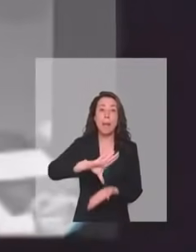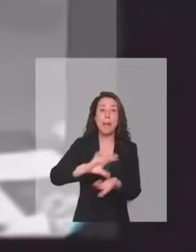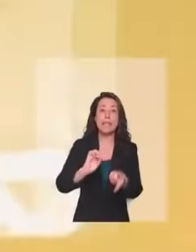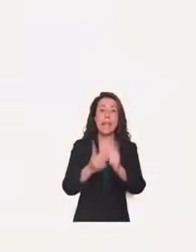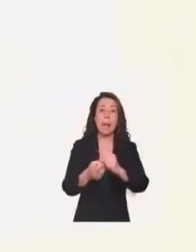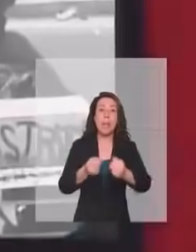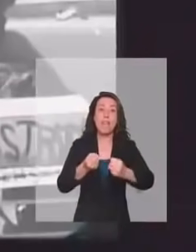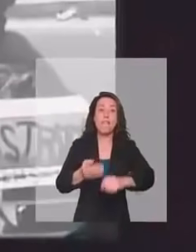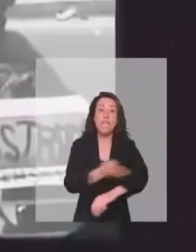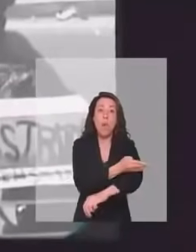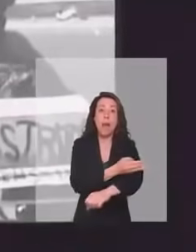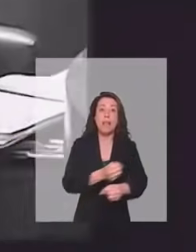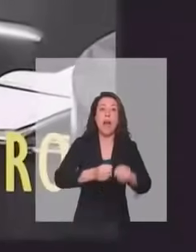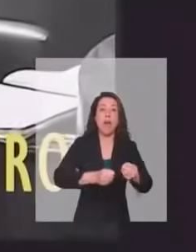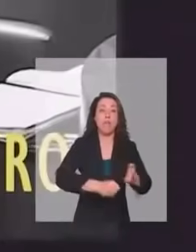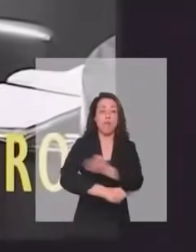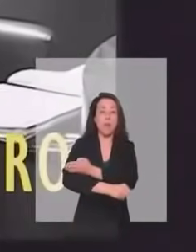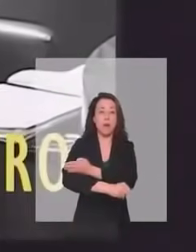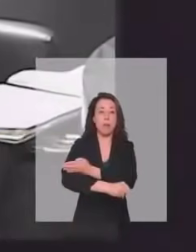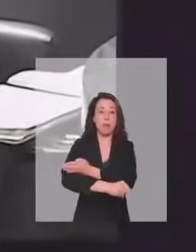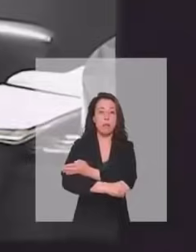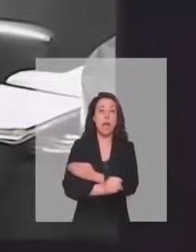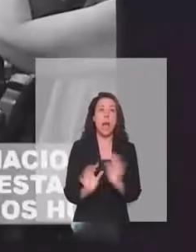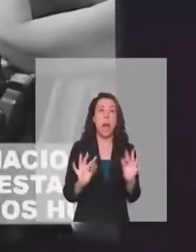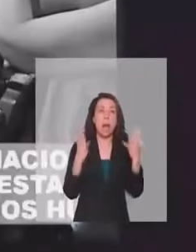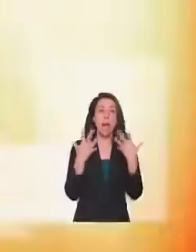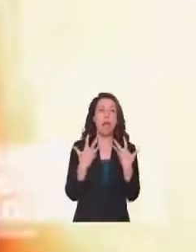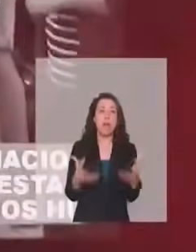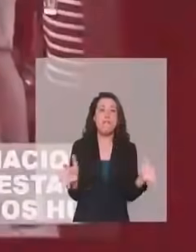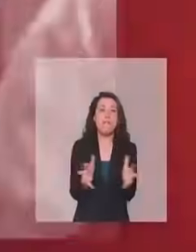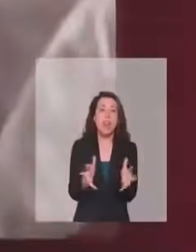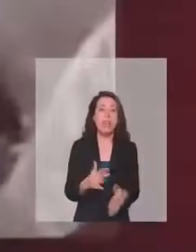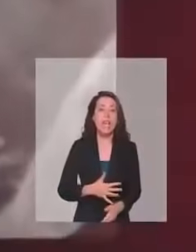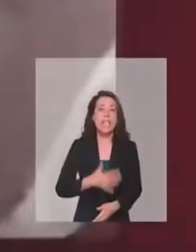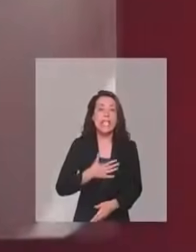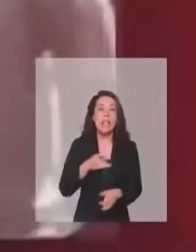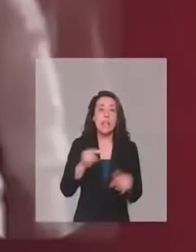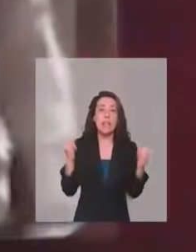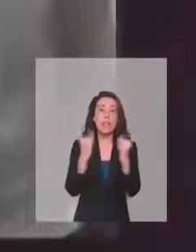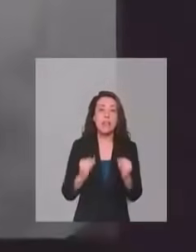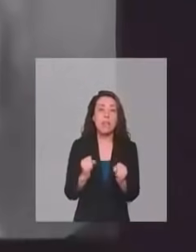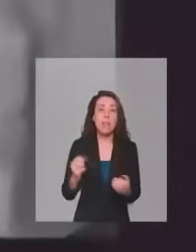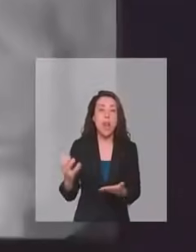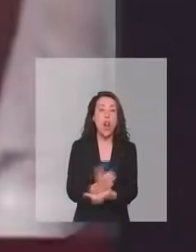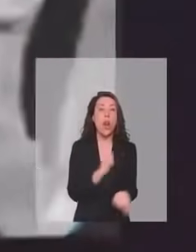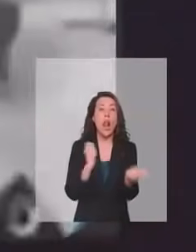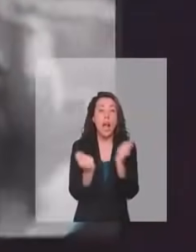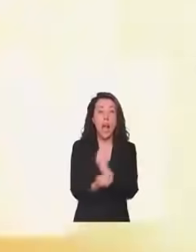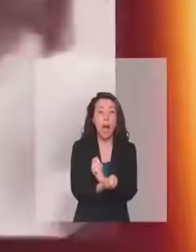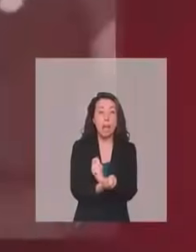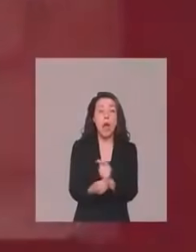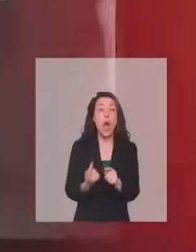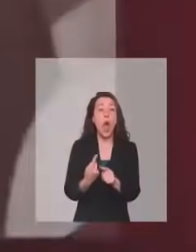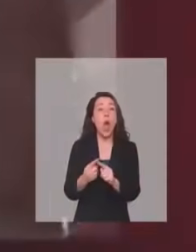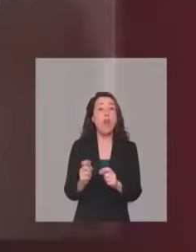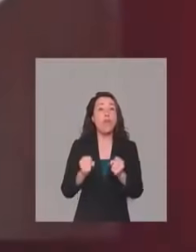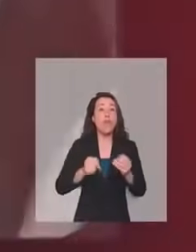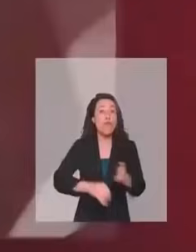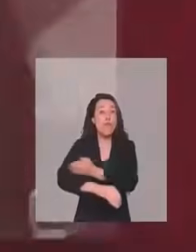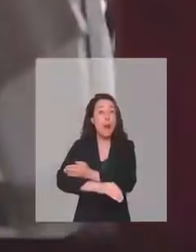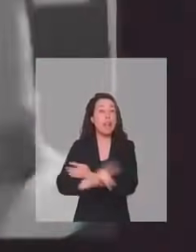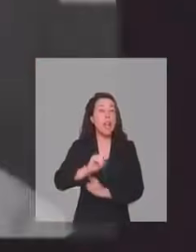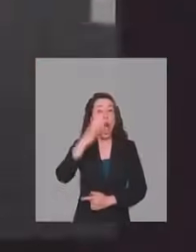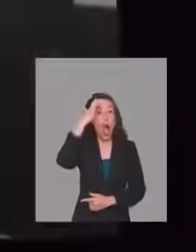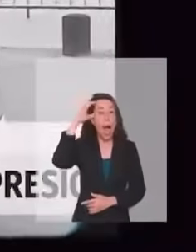que un país pase de un extremo a otro. Los que aplauden la violencia porque sienten que así se consiguen los cambios. Los que en el